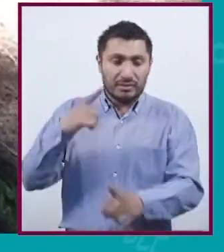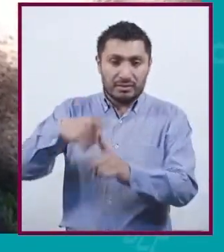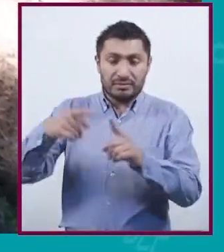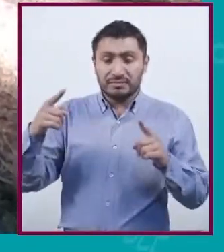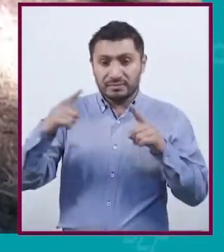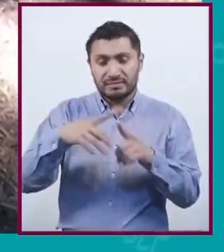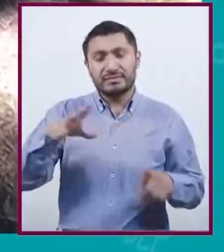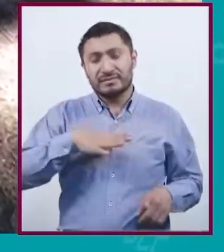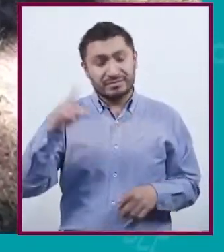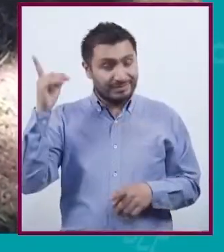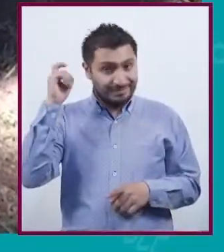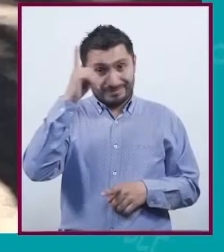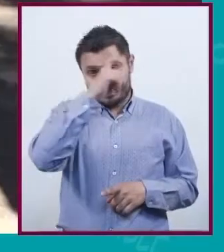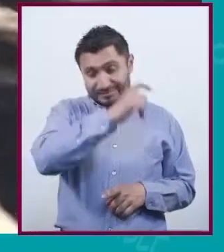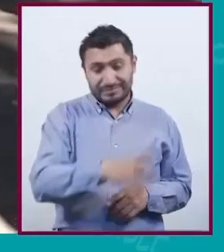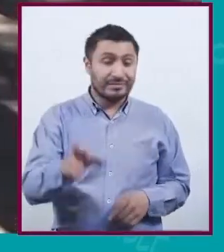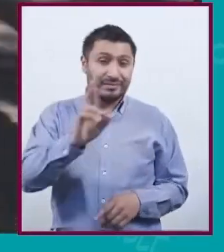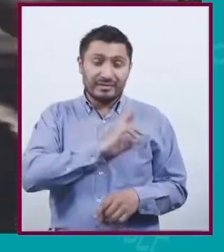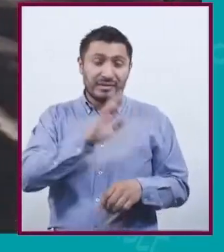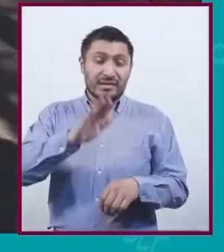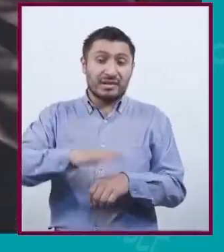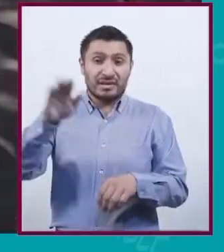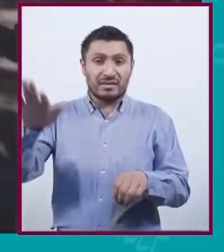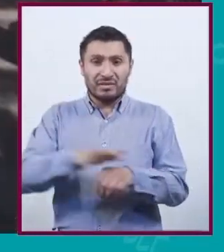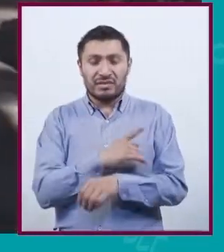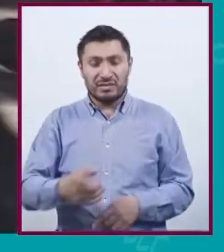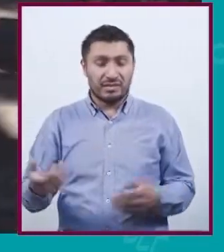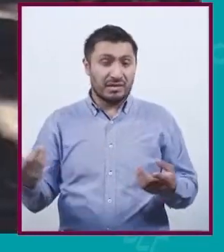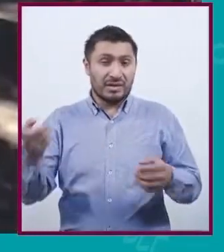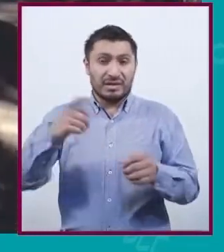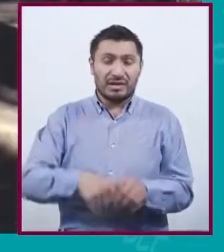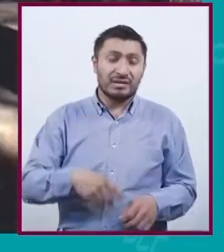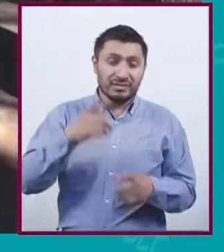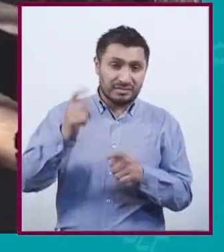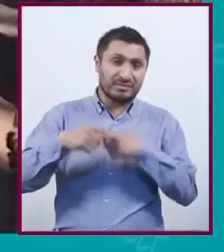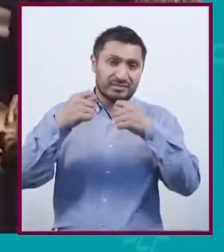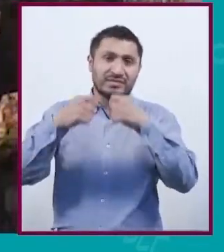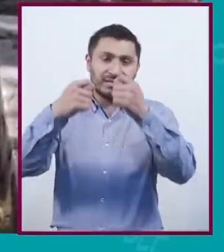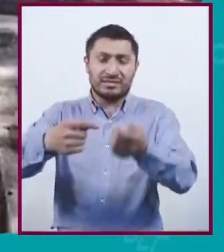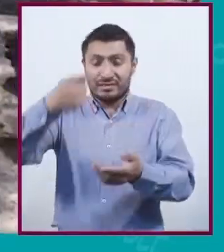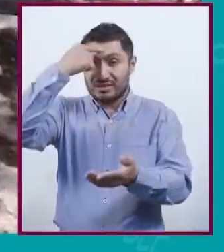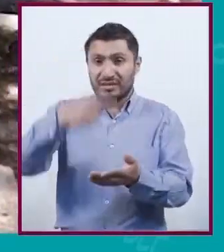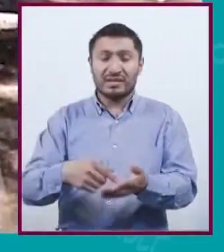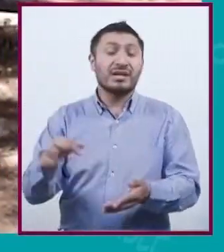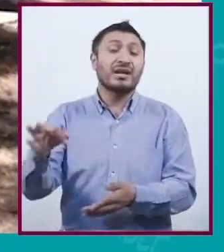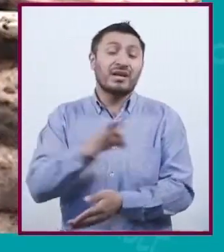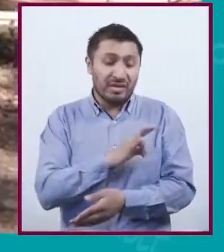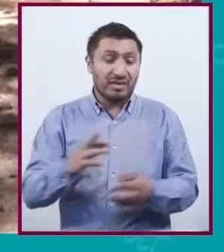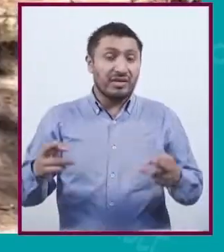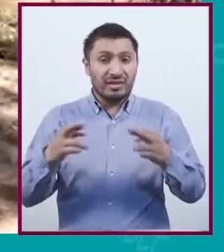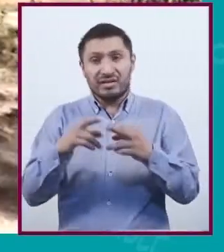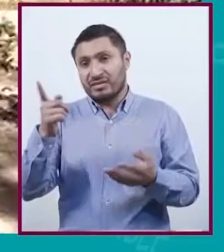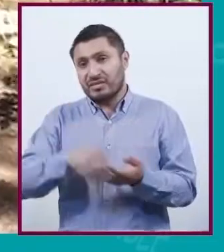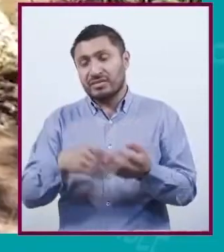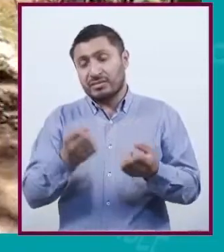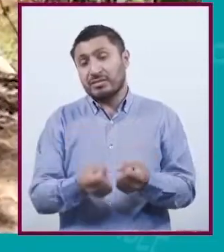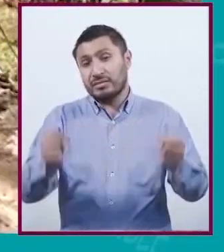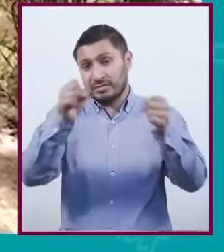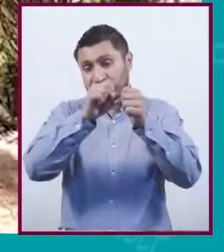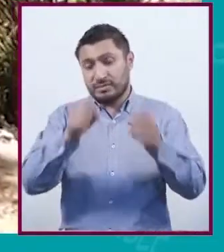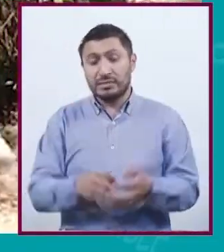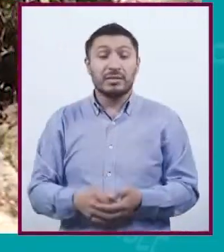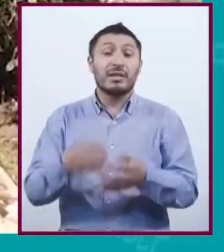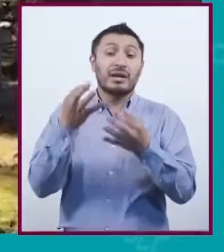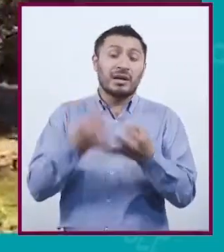complicado, particularmente por el peso que guardan las tradiciones y las creencias religiosas en la sociedad. Un dato curioso es